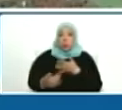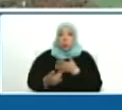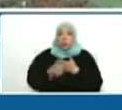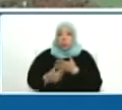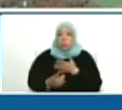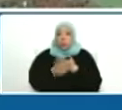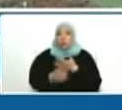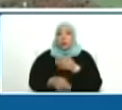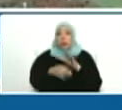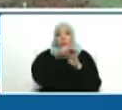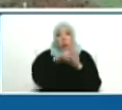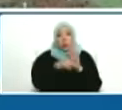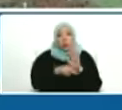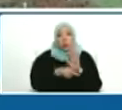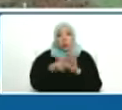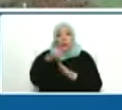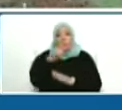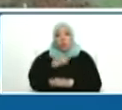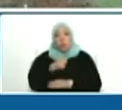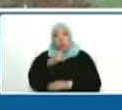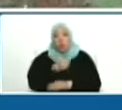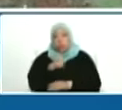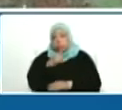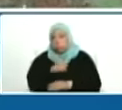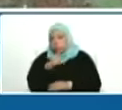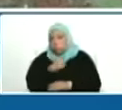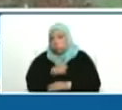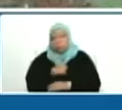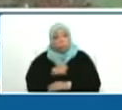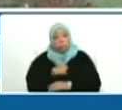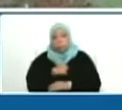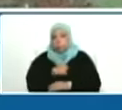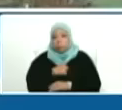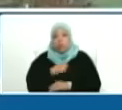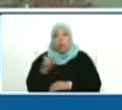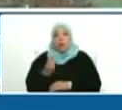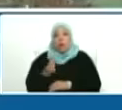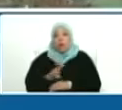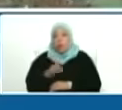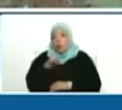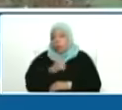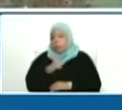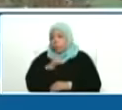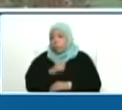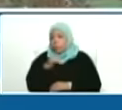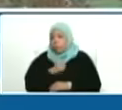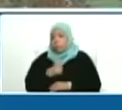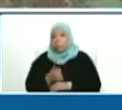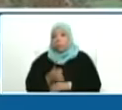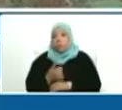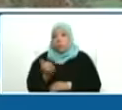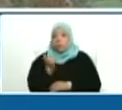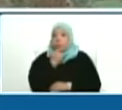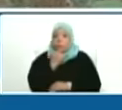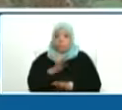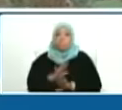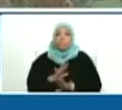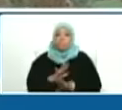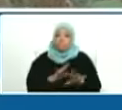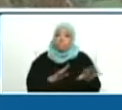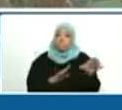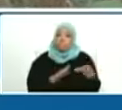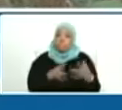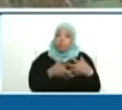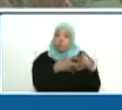sanciones. Ellos creían que el pueblo se iba a rendir, ellos creían que nosotros nos íbamos a rendir. Se equivocaron. Los